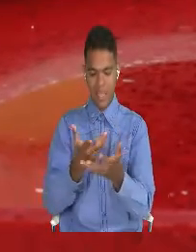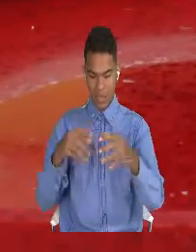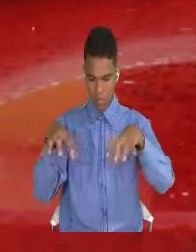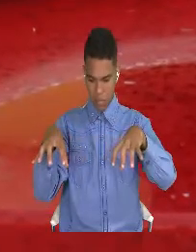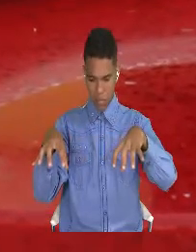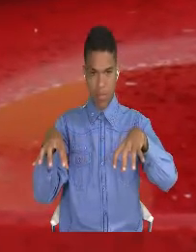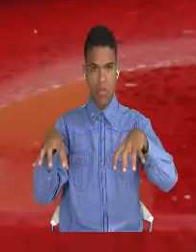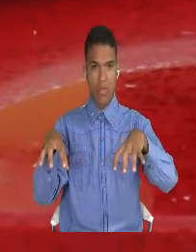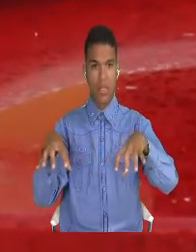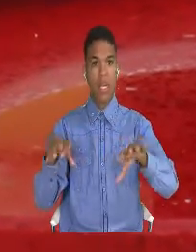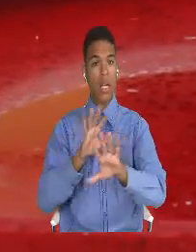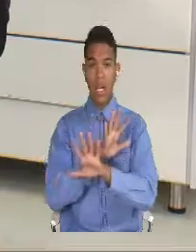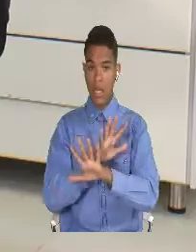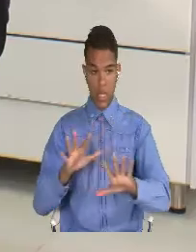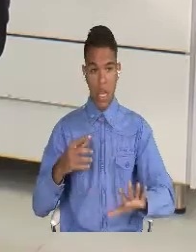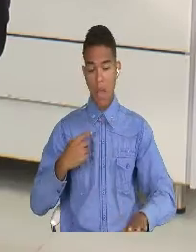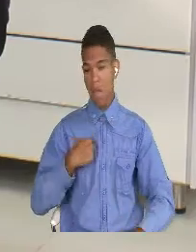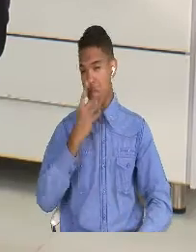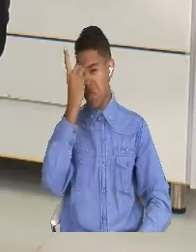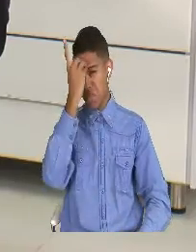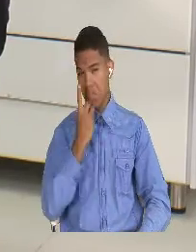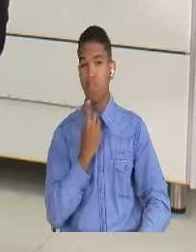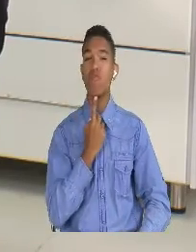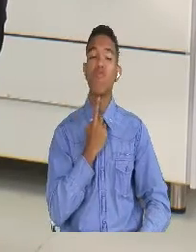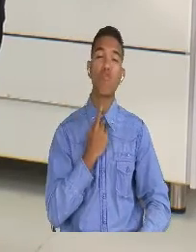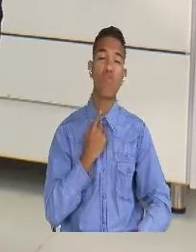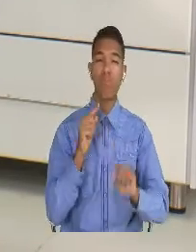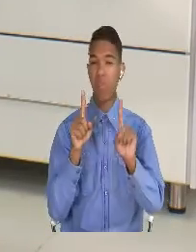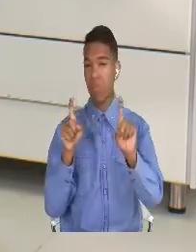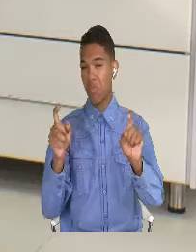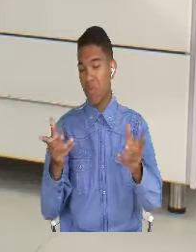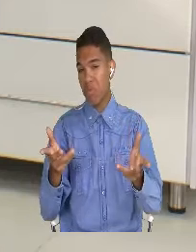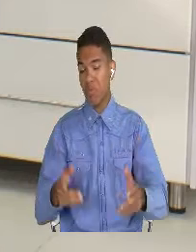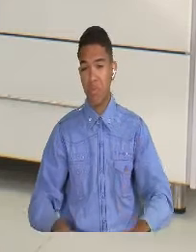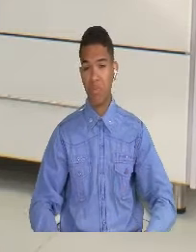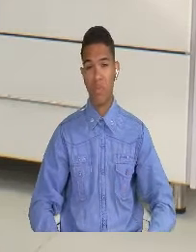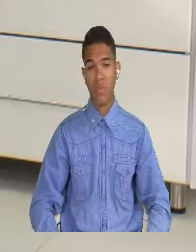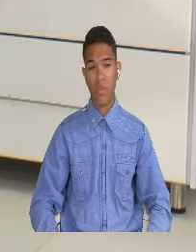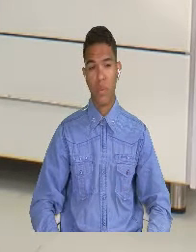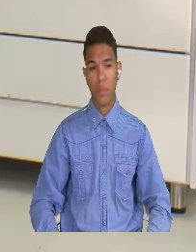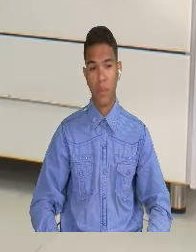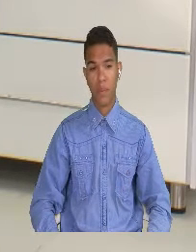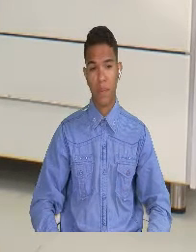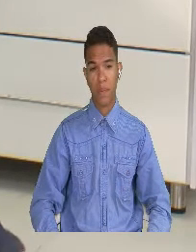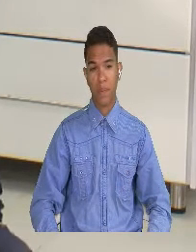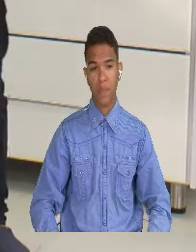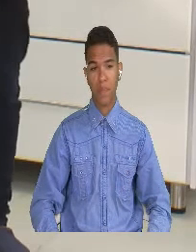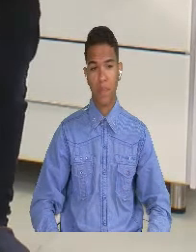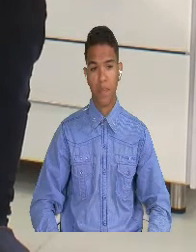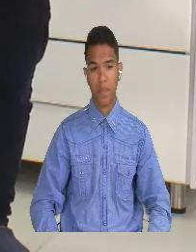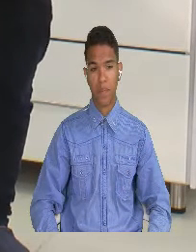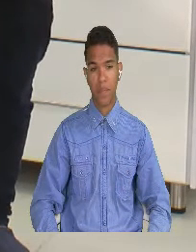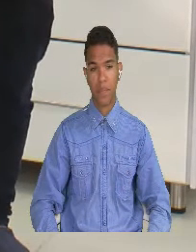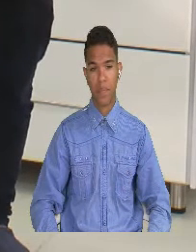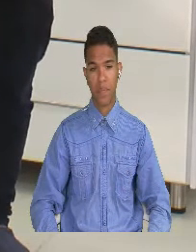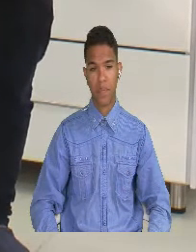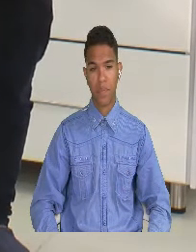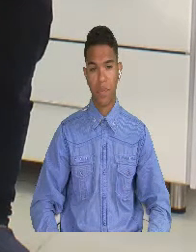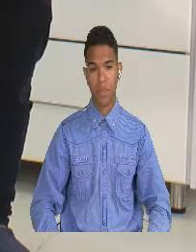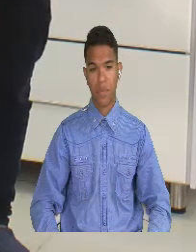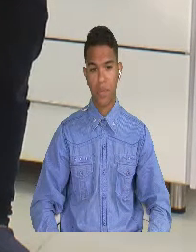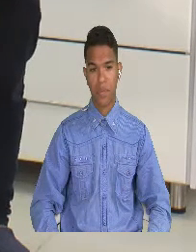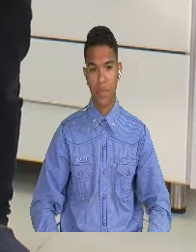lo que nos nazca, lo que nos guste. ¿Listo? Entonces, aquí ya yo estoy montando. No sé qué locura